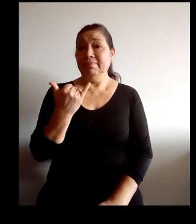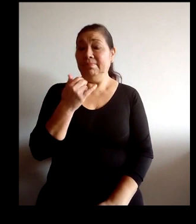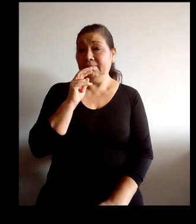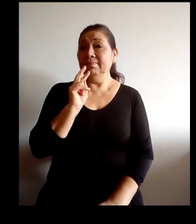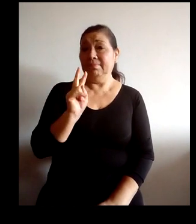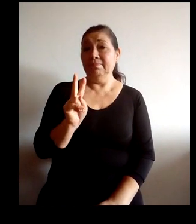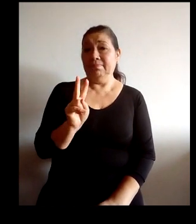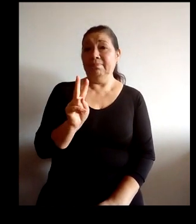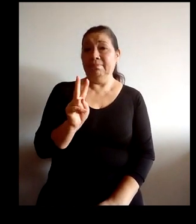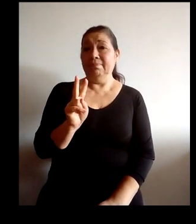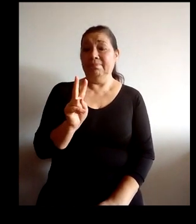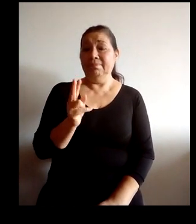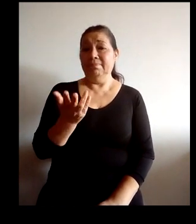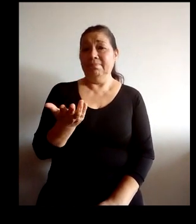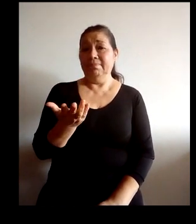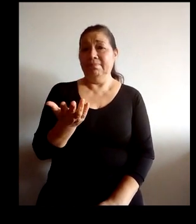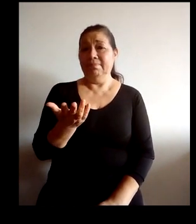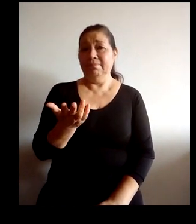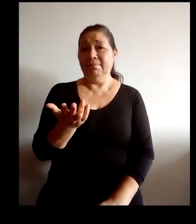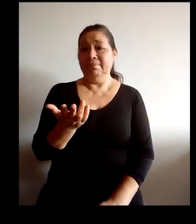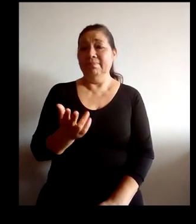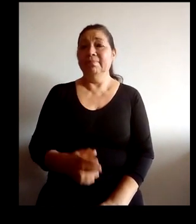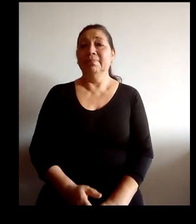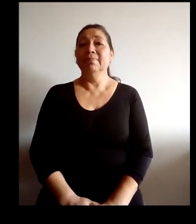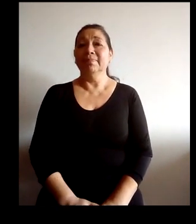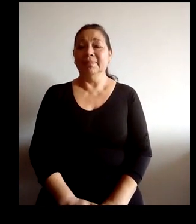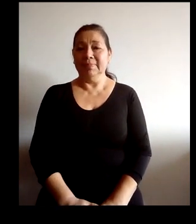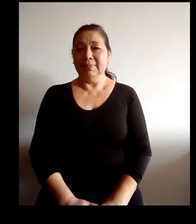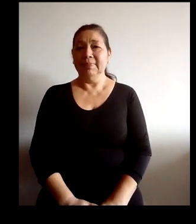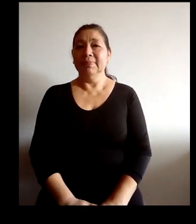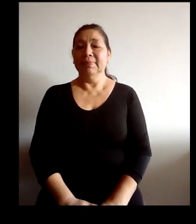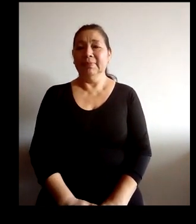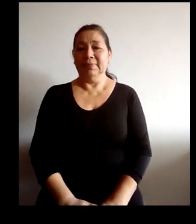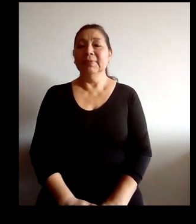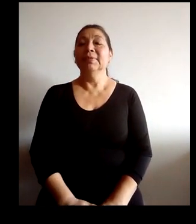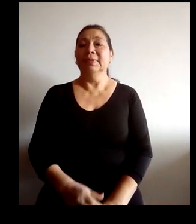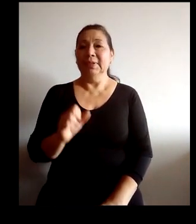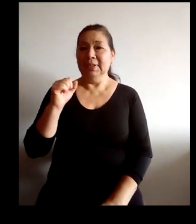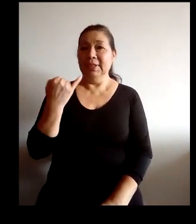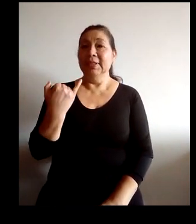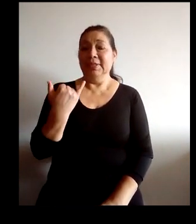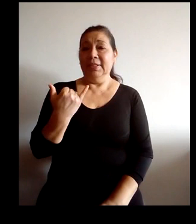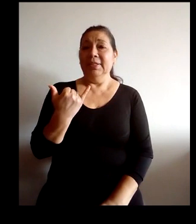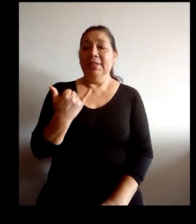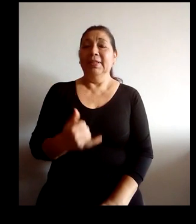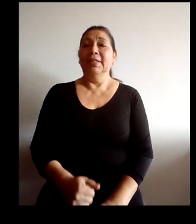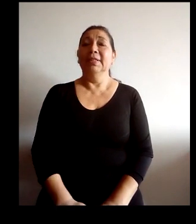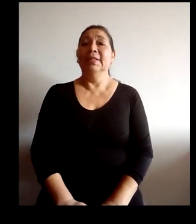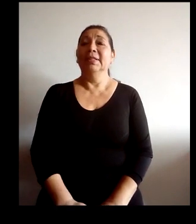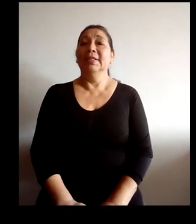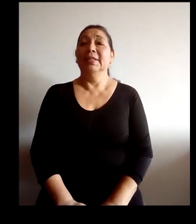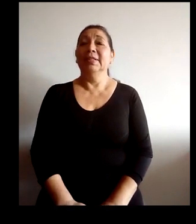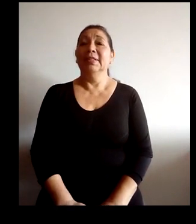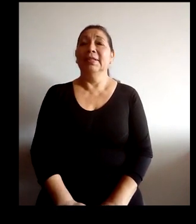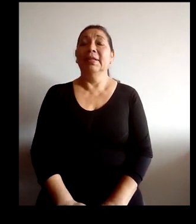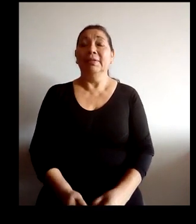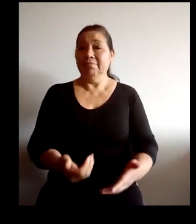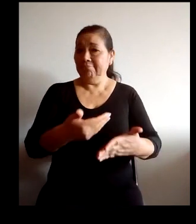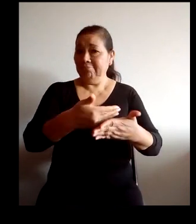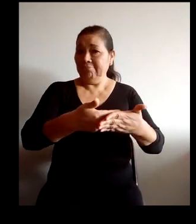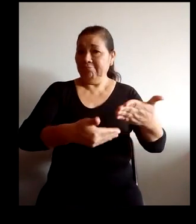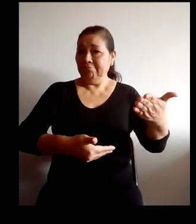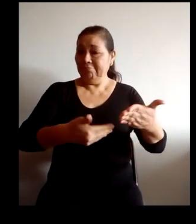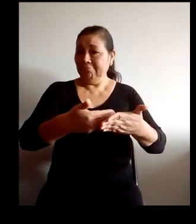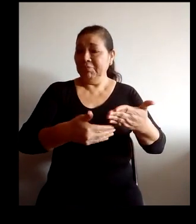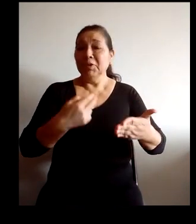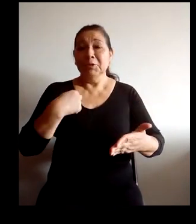es el documento, doctora. Nosotros queremos, si me permite, hacer notar dos cuestiones.